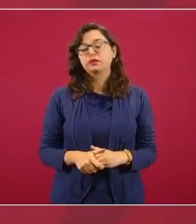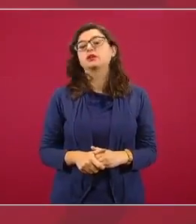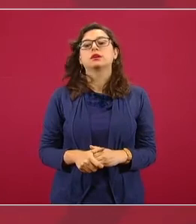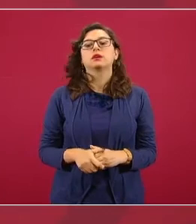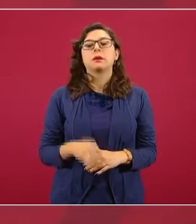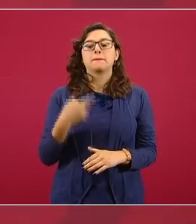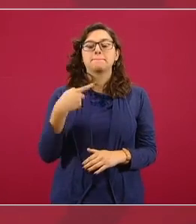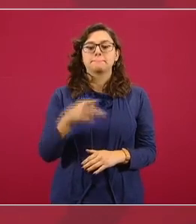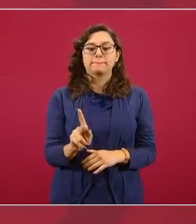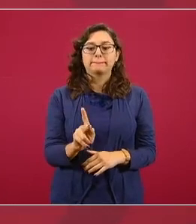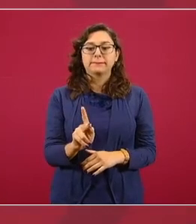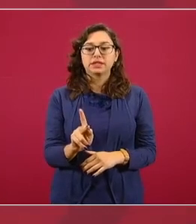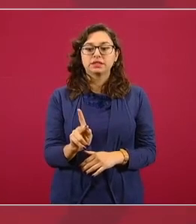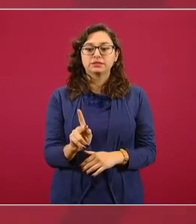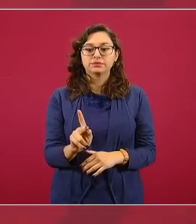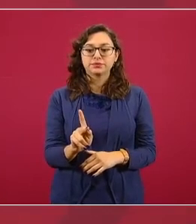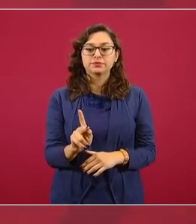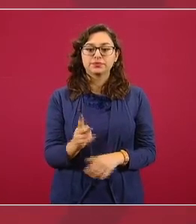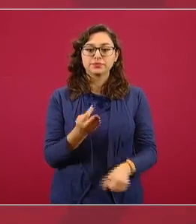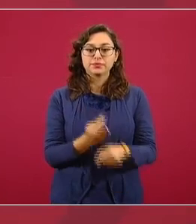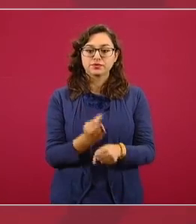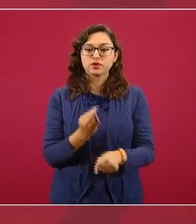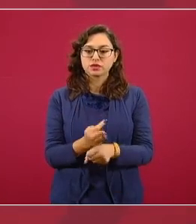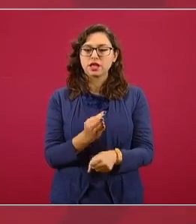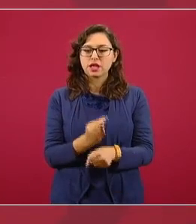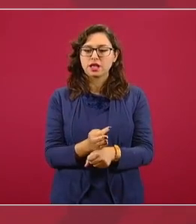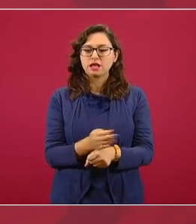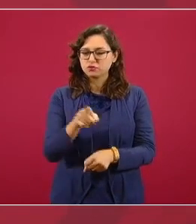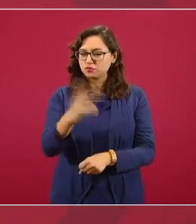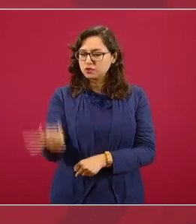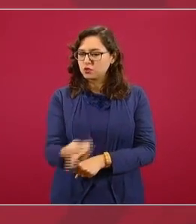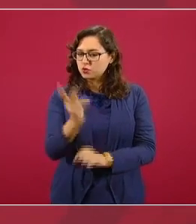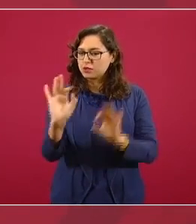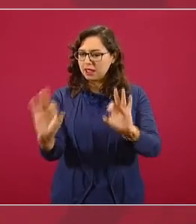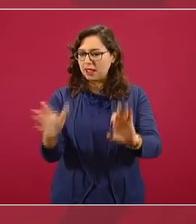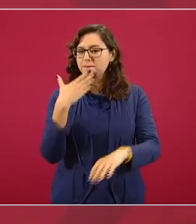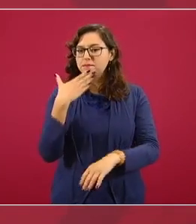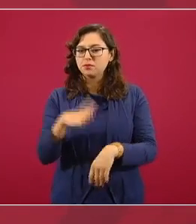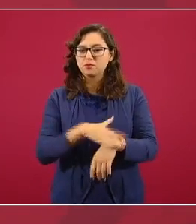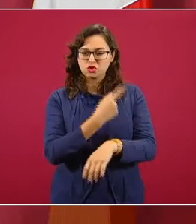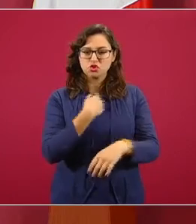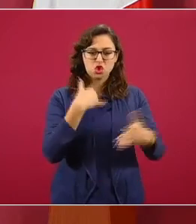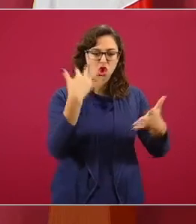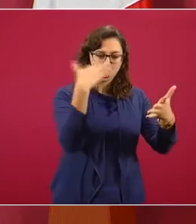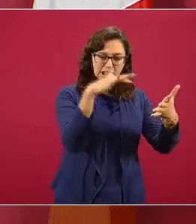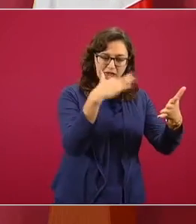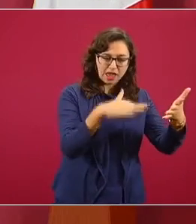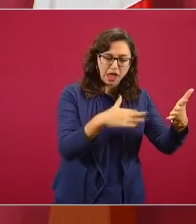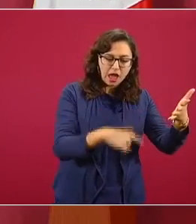porque hoy, que bien que me preguntaste si leí algo de que no va a haber aguinaldos